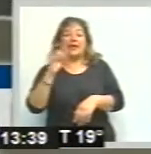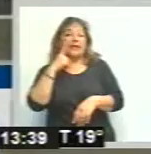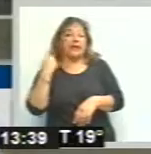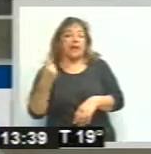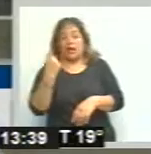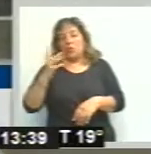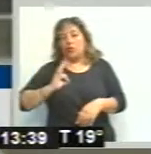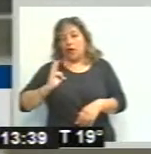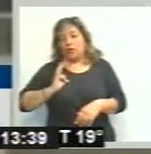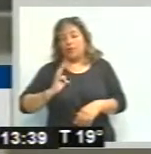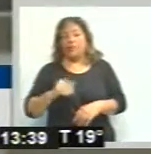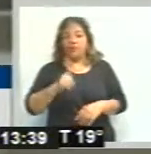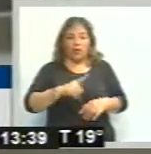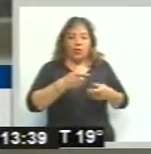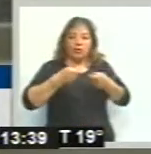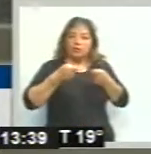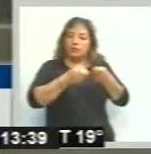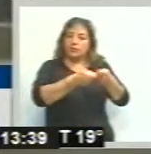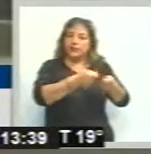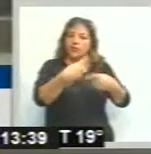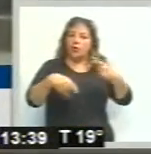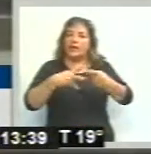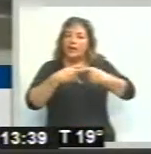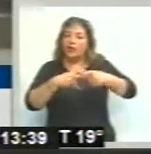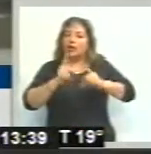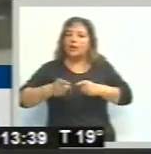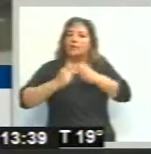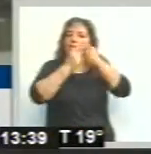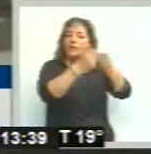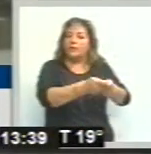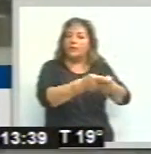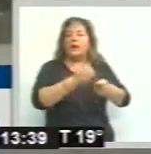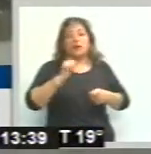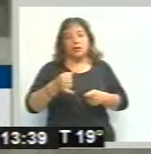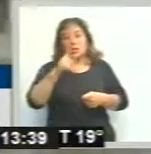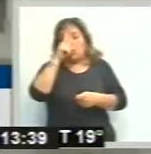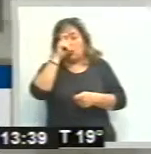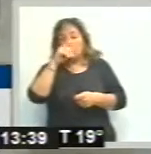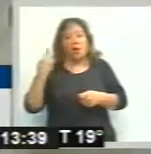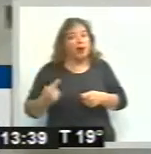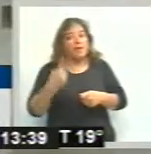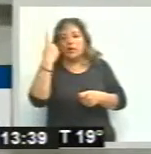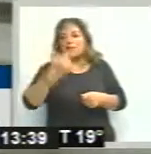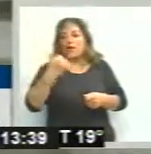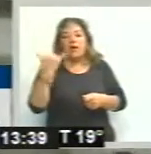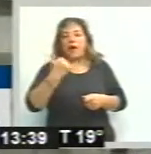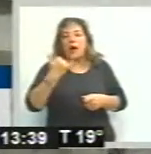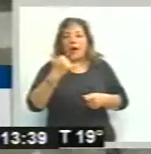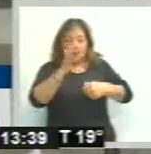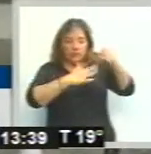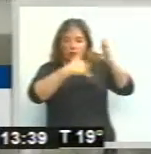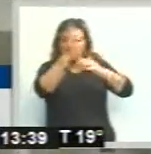aproximadamente. ¿Equipamiento tecnológico después? Sí, sí, por supuesto. El hospital lo que primero tiene es lo que es la